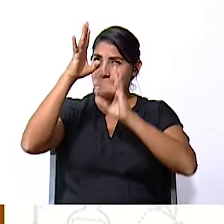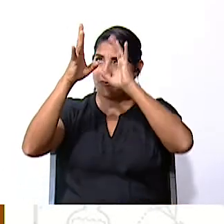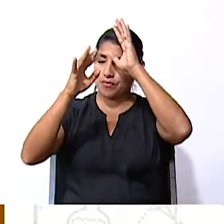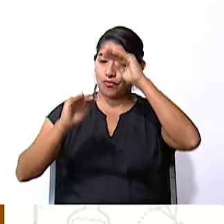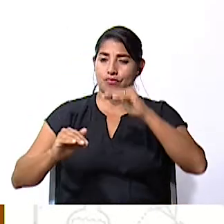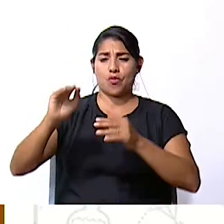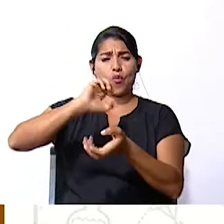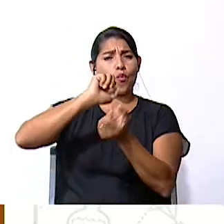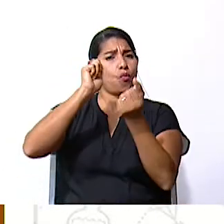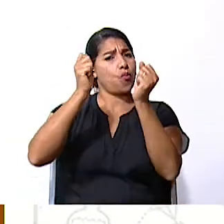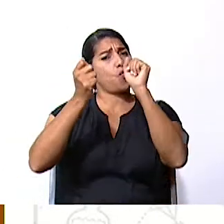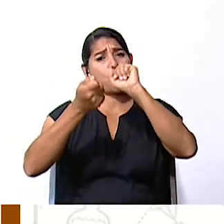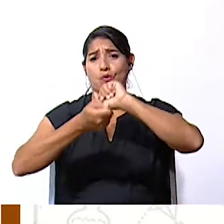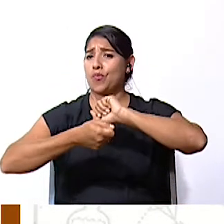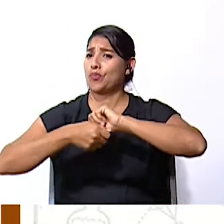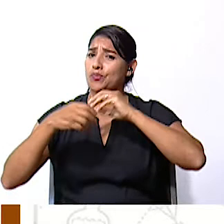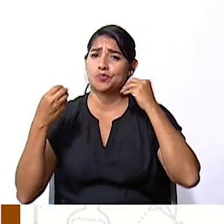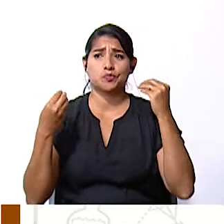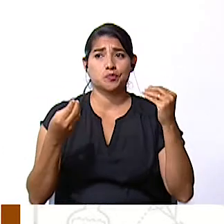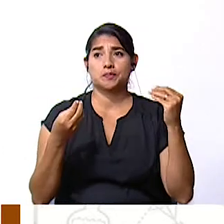He cambiado mucho.